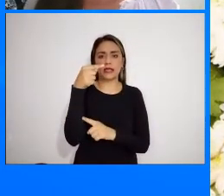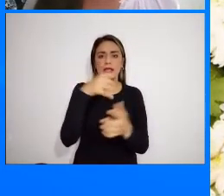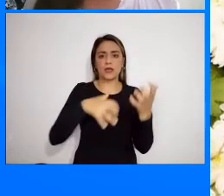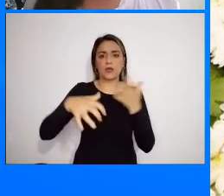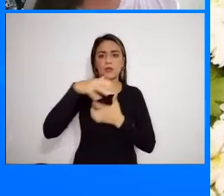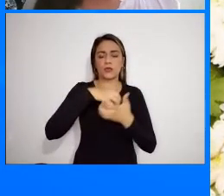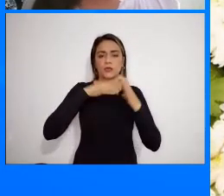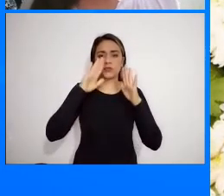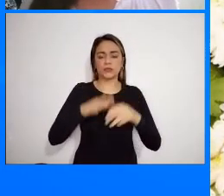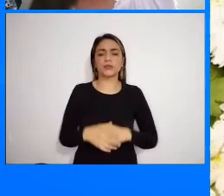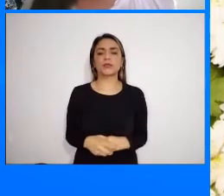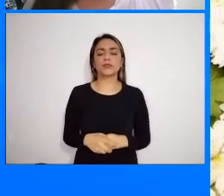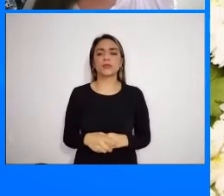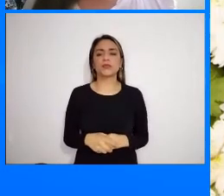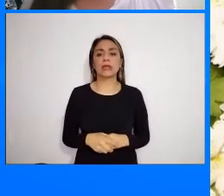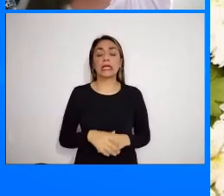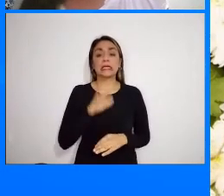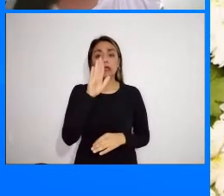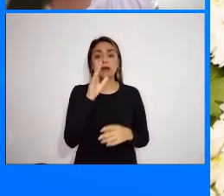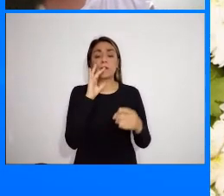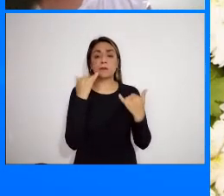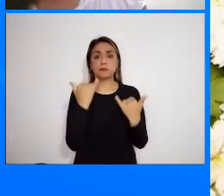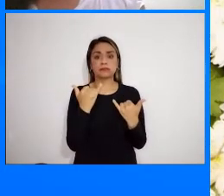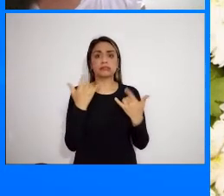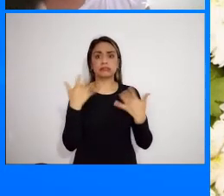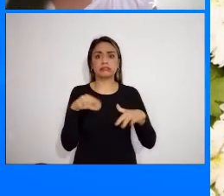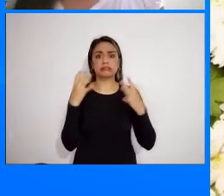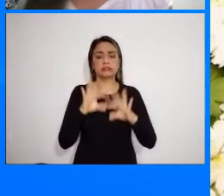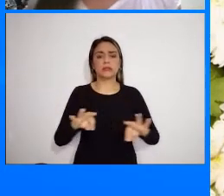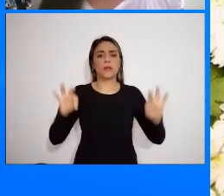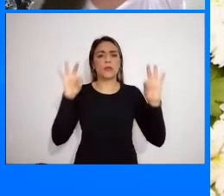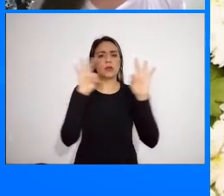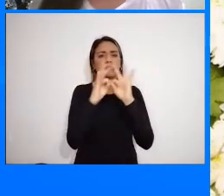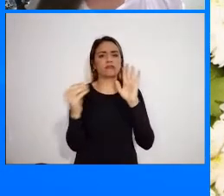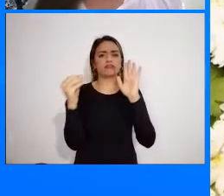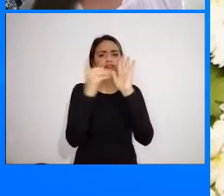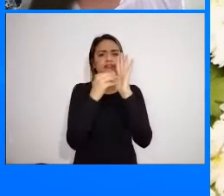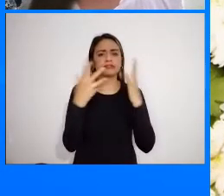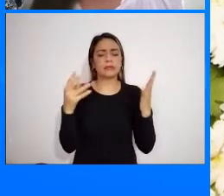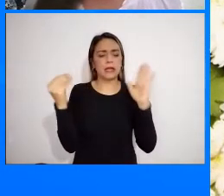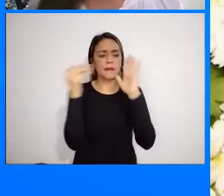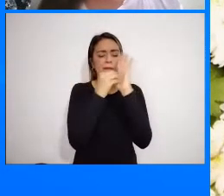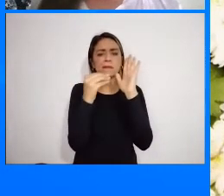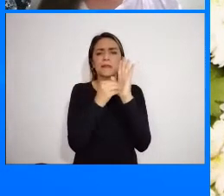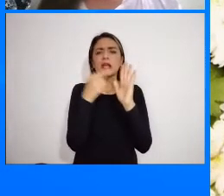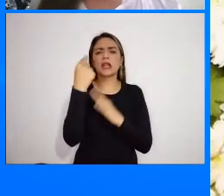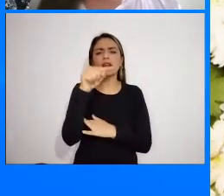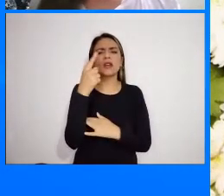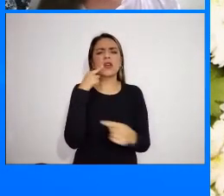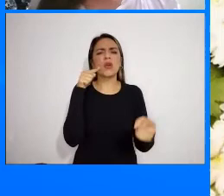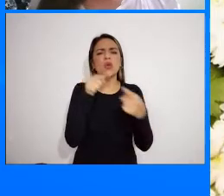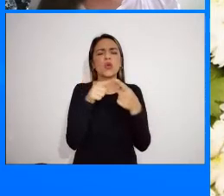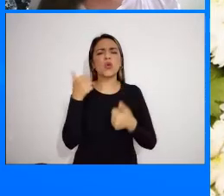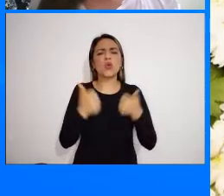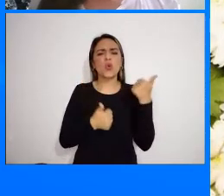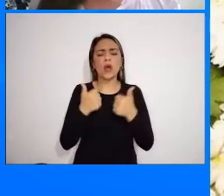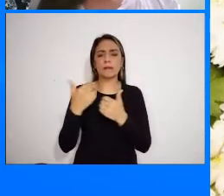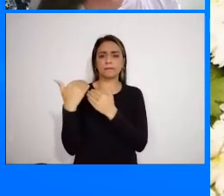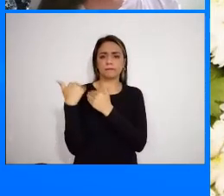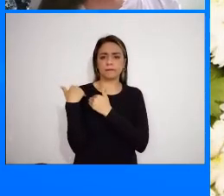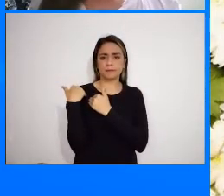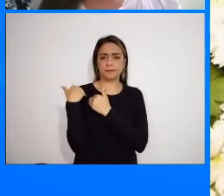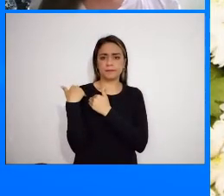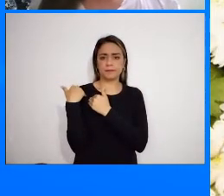ecosistema. Entonces, acá tenemos implicaciones que tienen que ver con